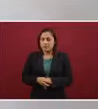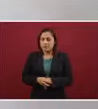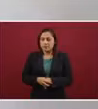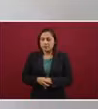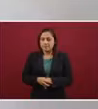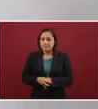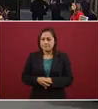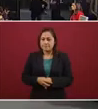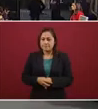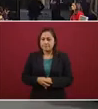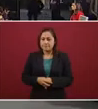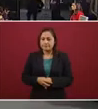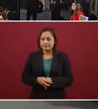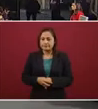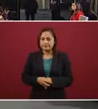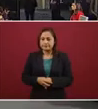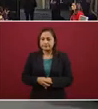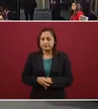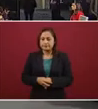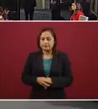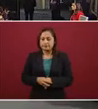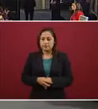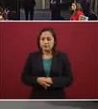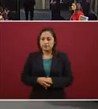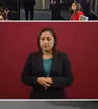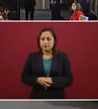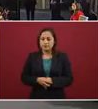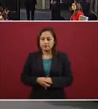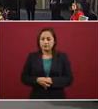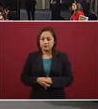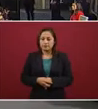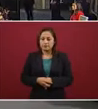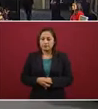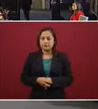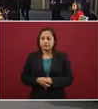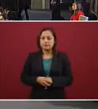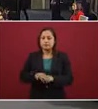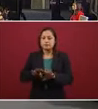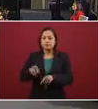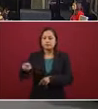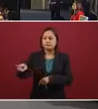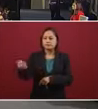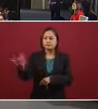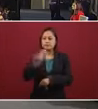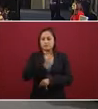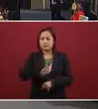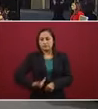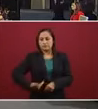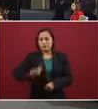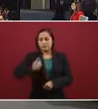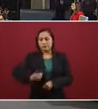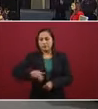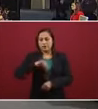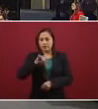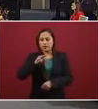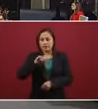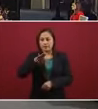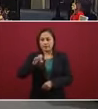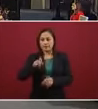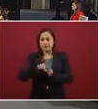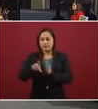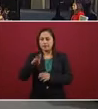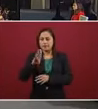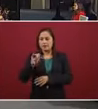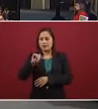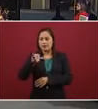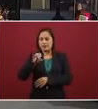A ver. Sí. Señor presidente. No. Señor presidente, Jaime Hernández, de Bajo Palabra.